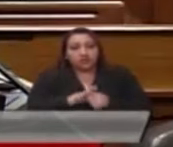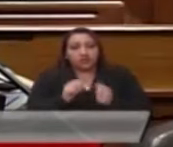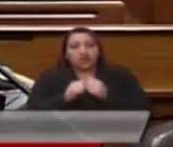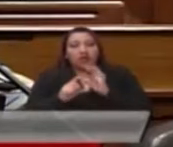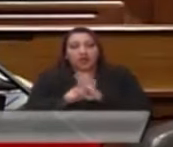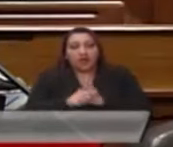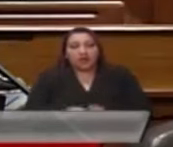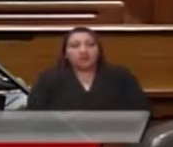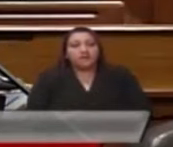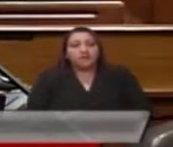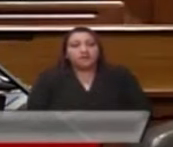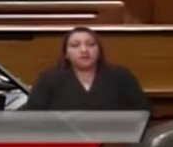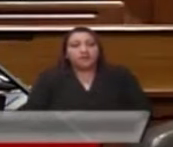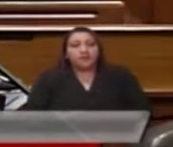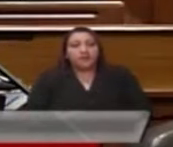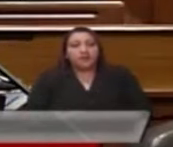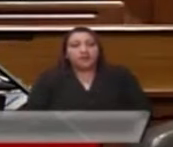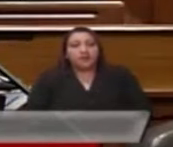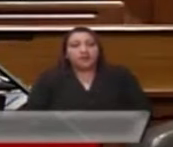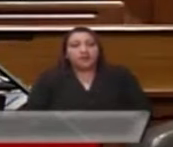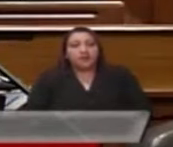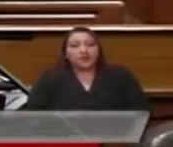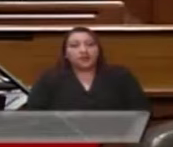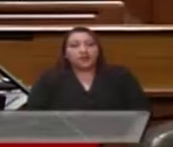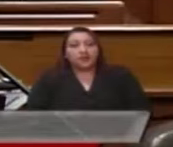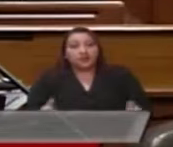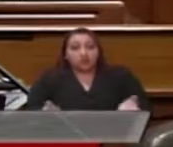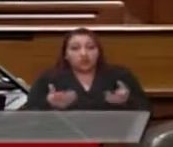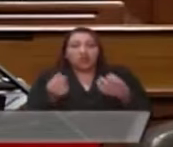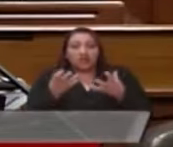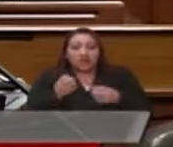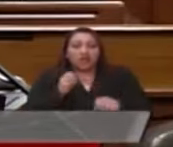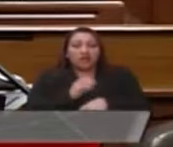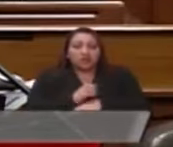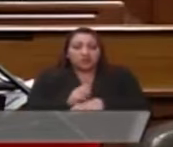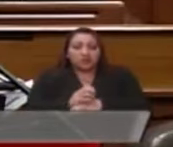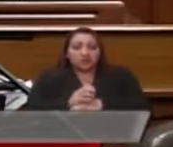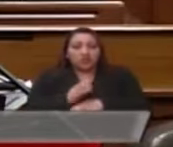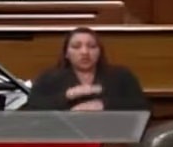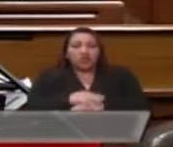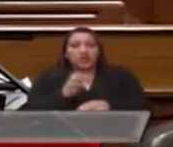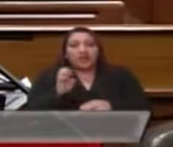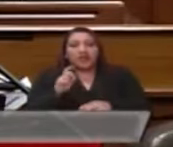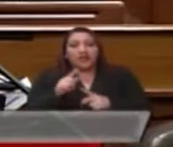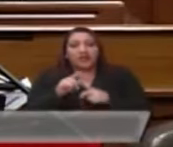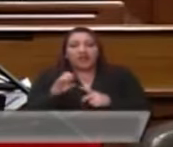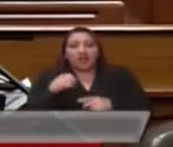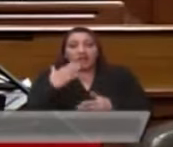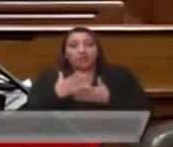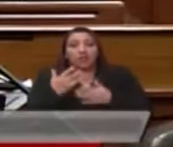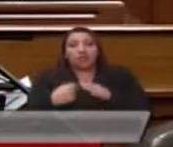la ley. Impulsaremos la capacitación permanente en el Poder Judicial sobre conducta ética y corrupción,